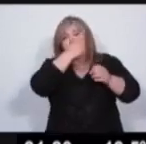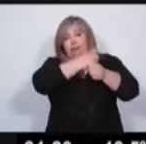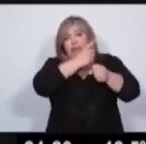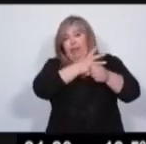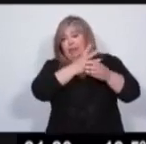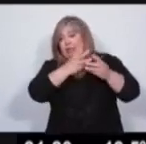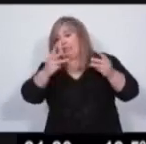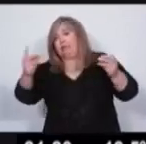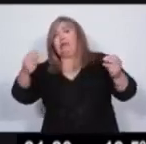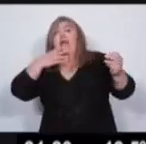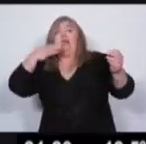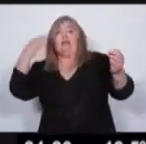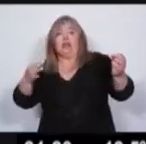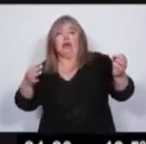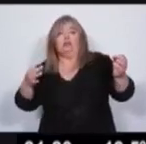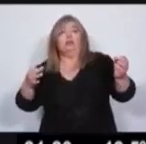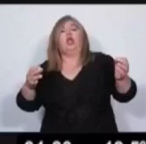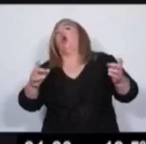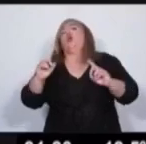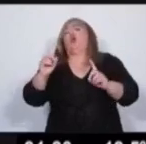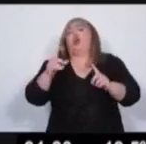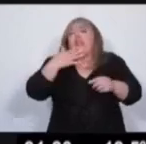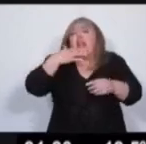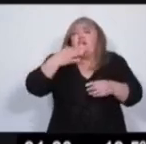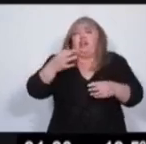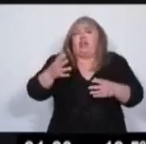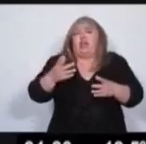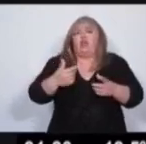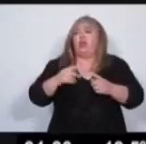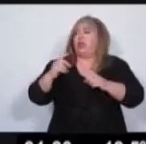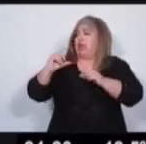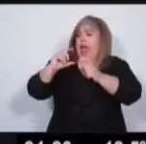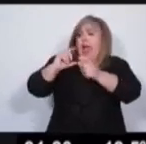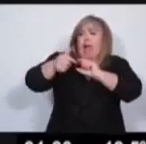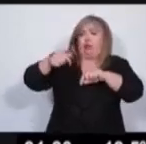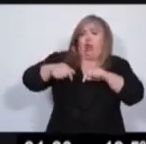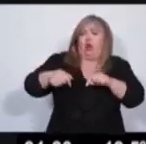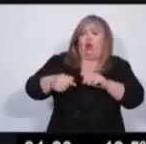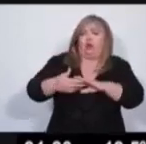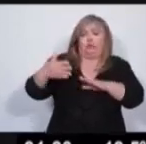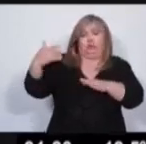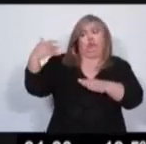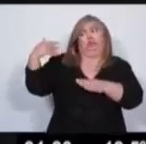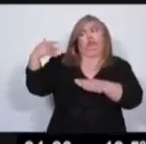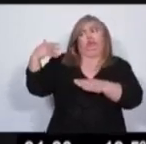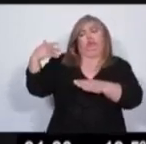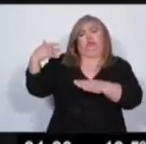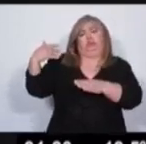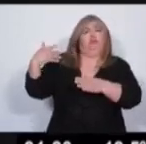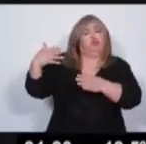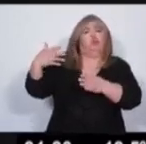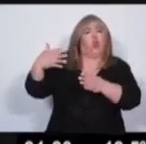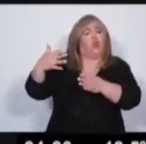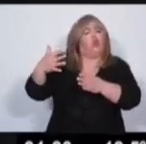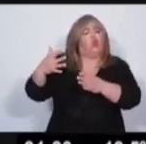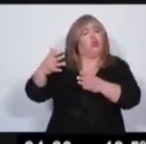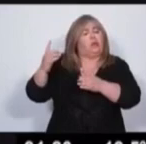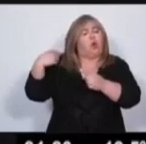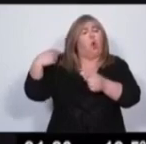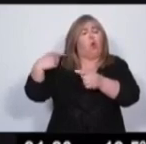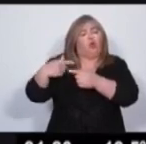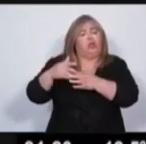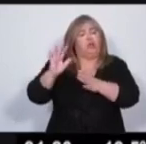y no es una realidad actual o que se deterioró en este último tiempo viene ya de hace un tiempo importante